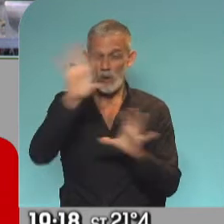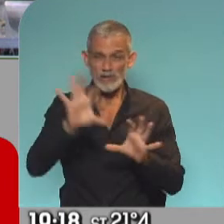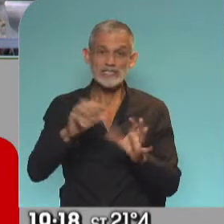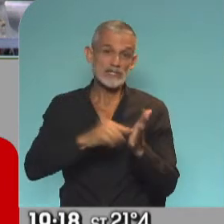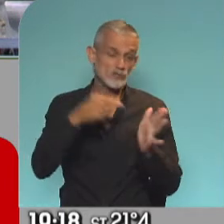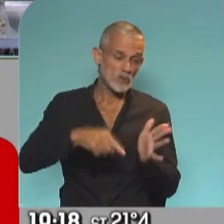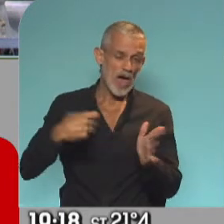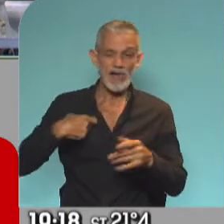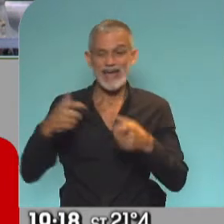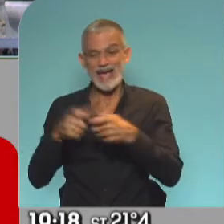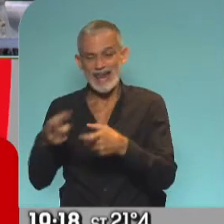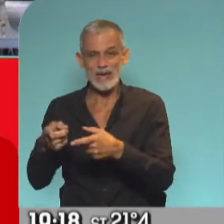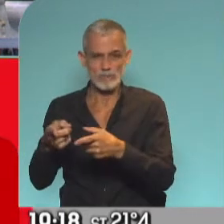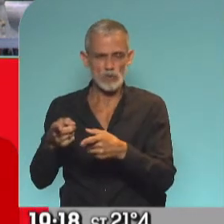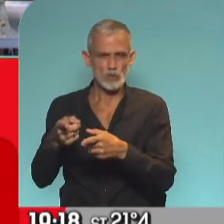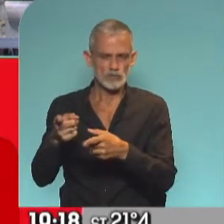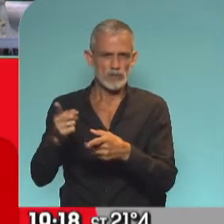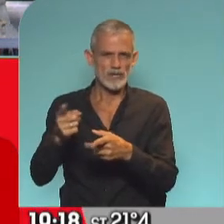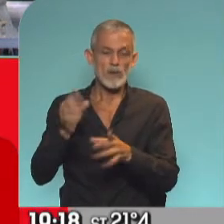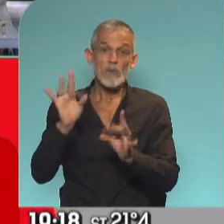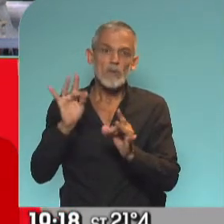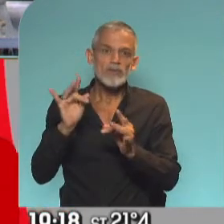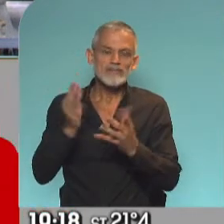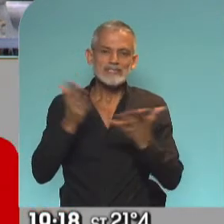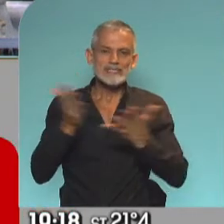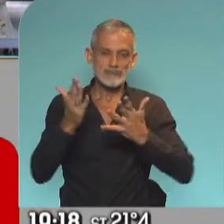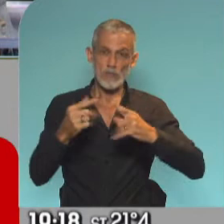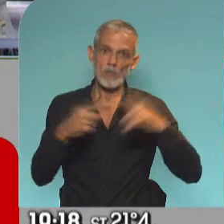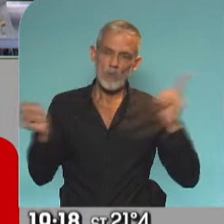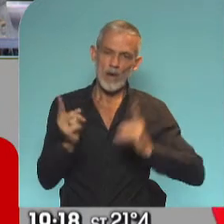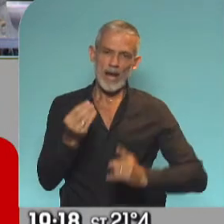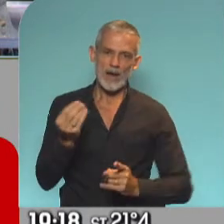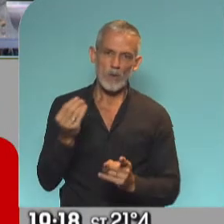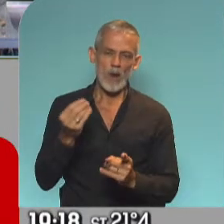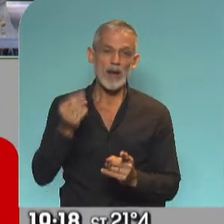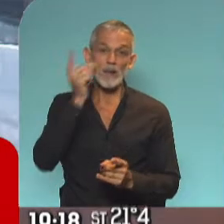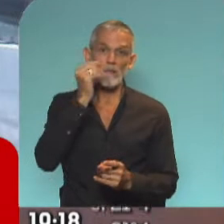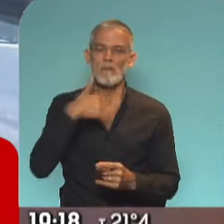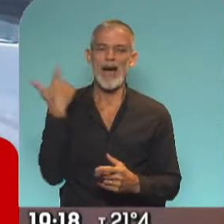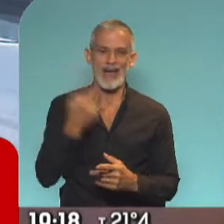una pata, ministro, que es difícil escuchar por lo extensa, que es la pata de los padres.